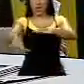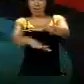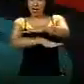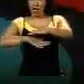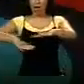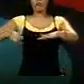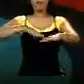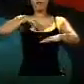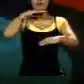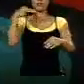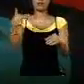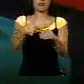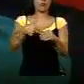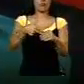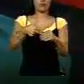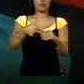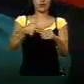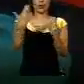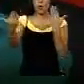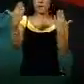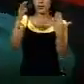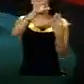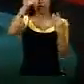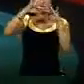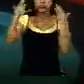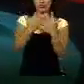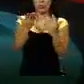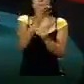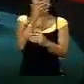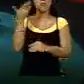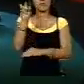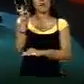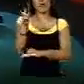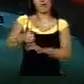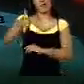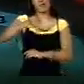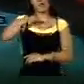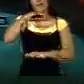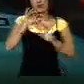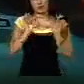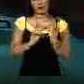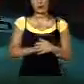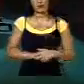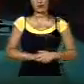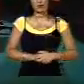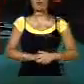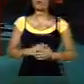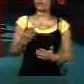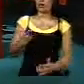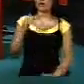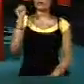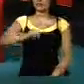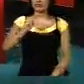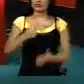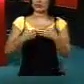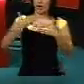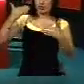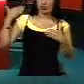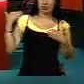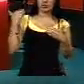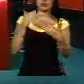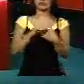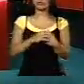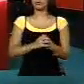de llevarlo, hoy podemos decir, ya certificado por la OPEP y por todos los organismos internacionales, que Venezuela es la que tiene la reserva